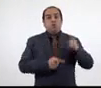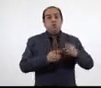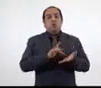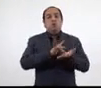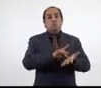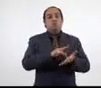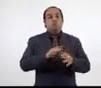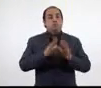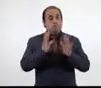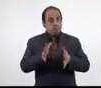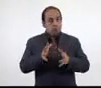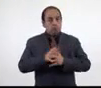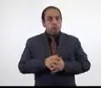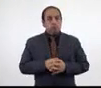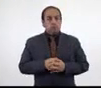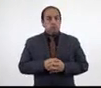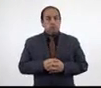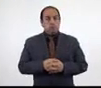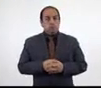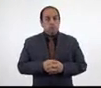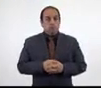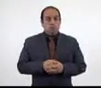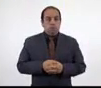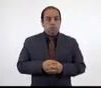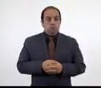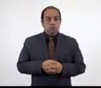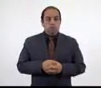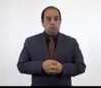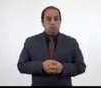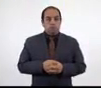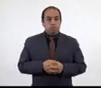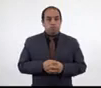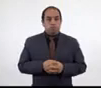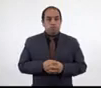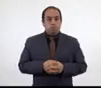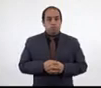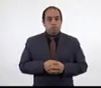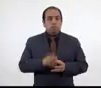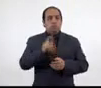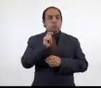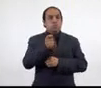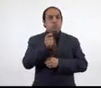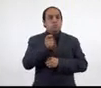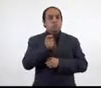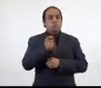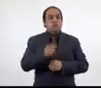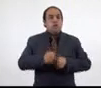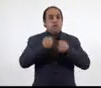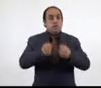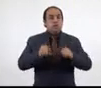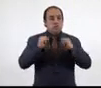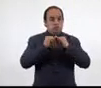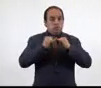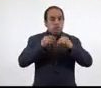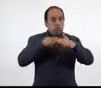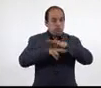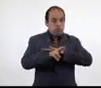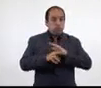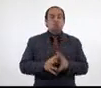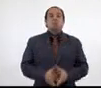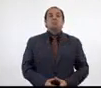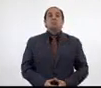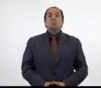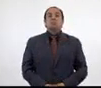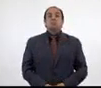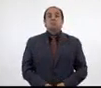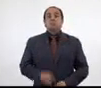caso ya está por iniciarse esta misma semana. Me refiero al seguro institucional del Metro. También